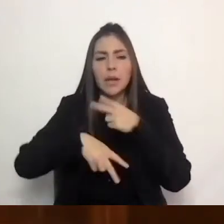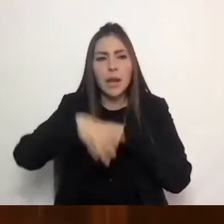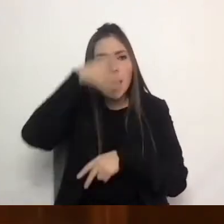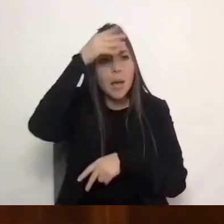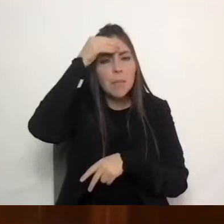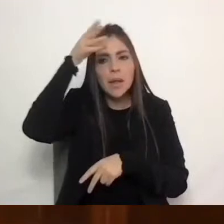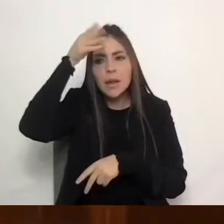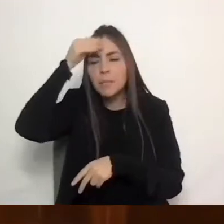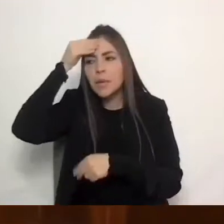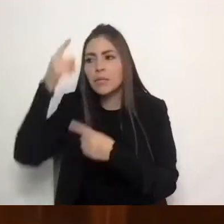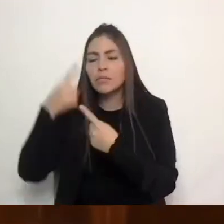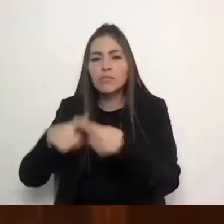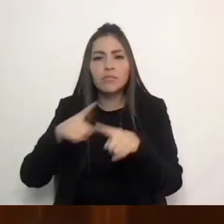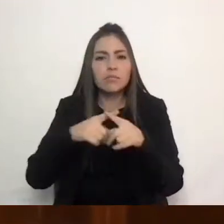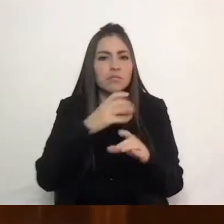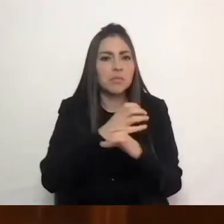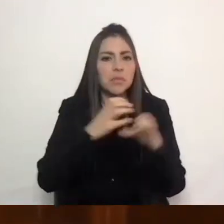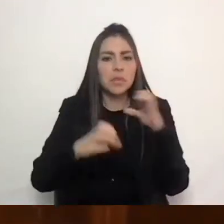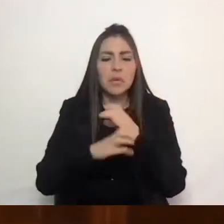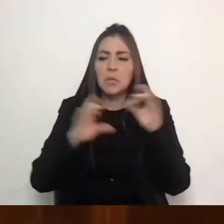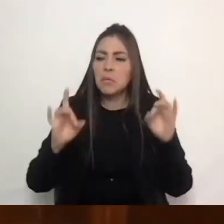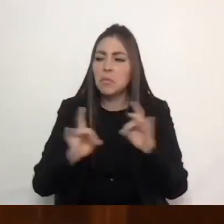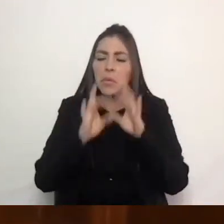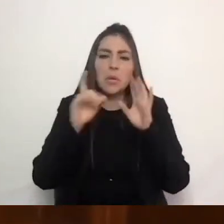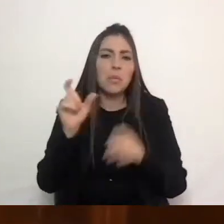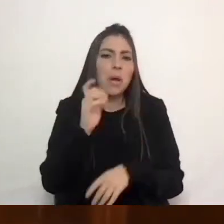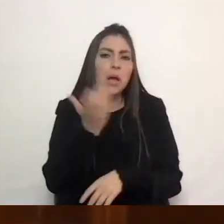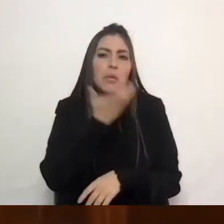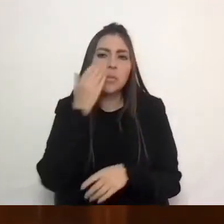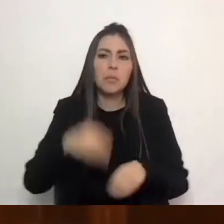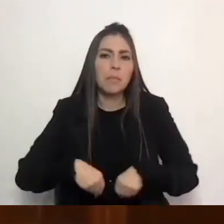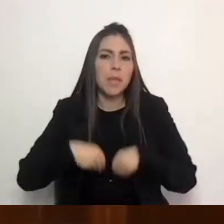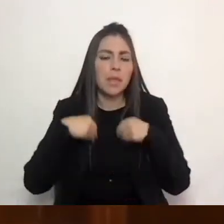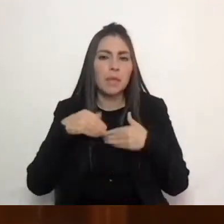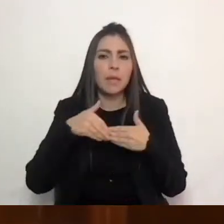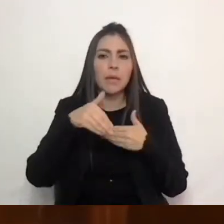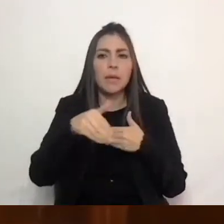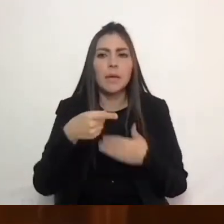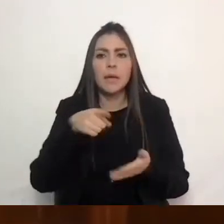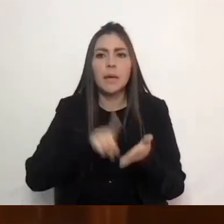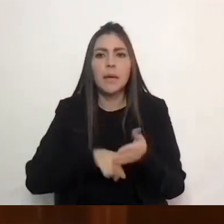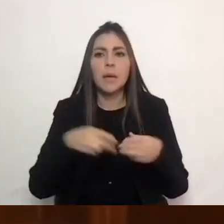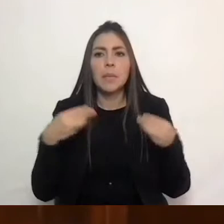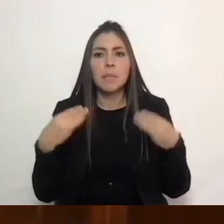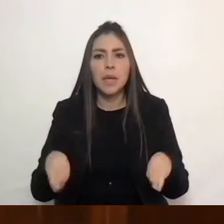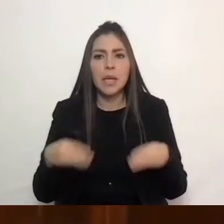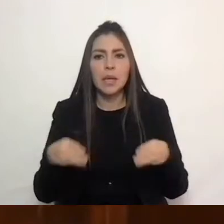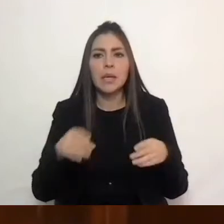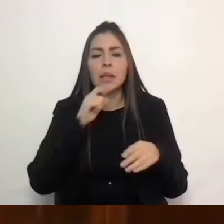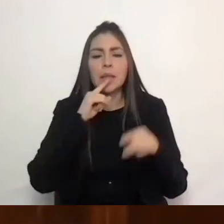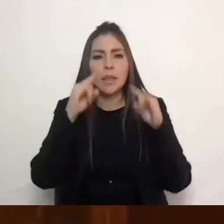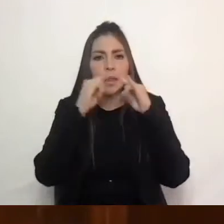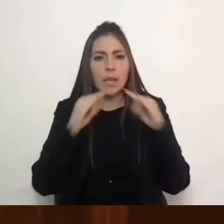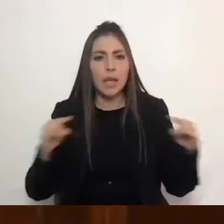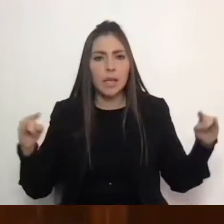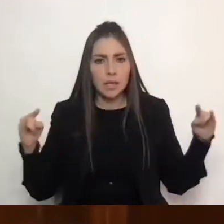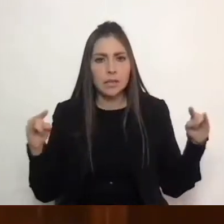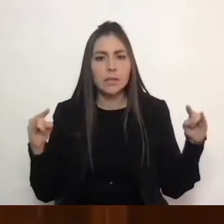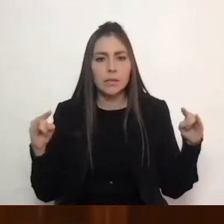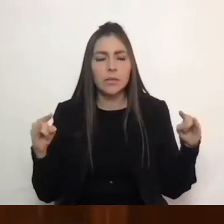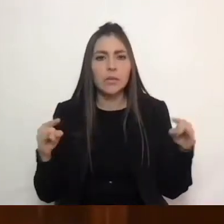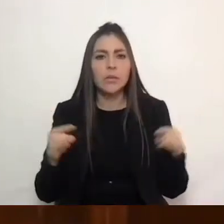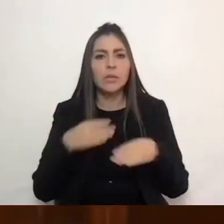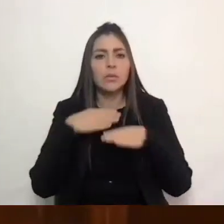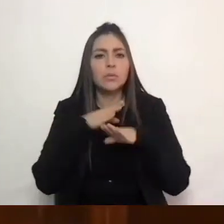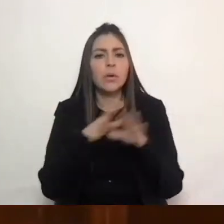y en cualquier momento de la vida cotidiana del mercado público y tianguis a través de la explicación